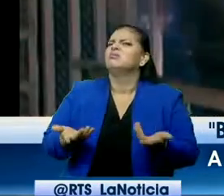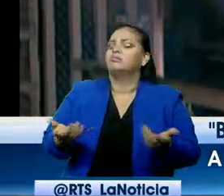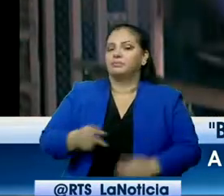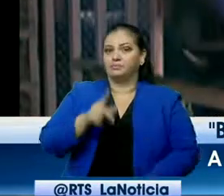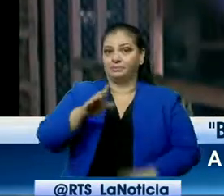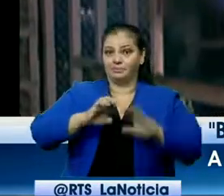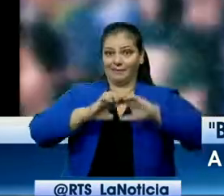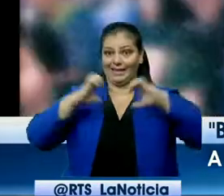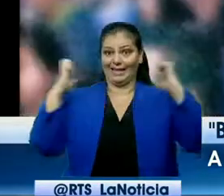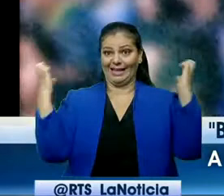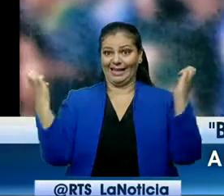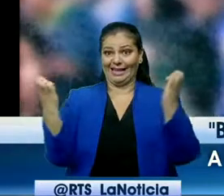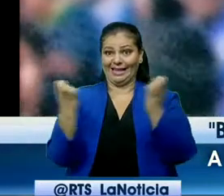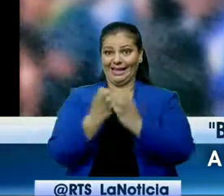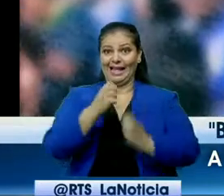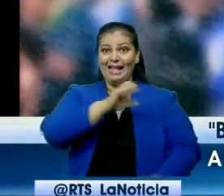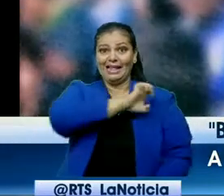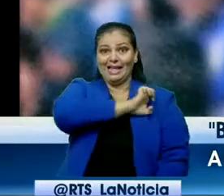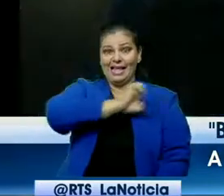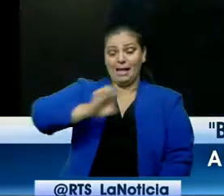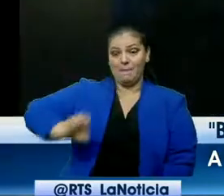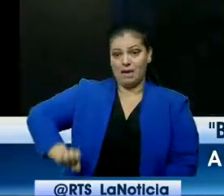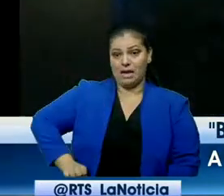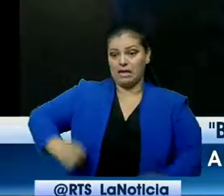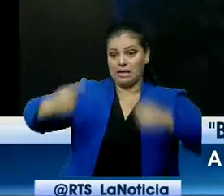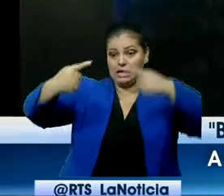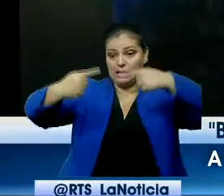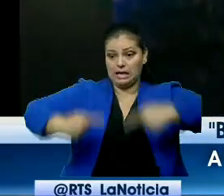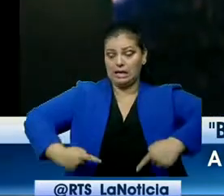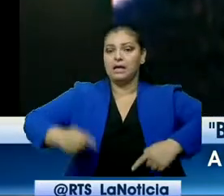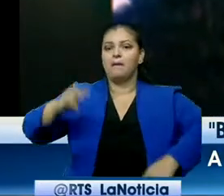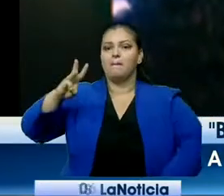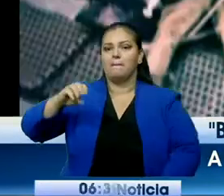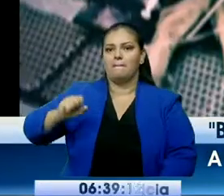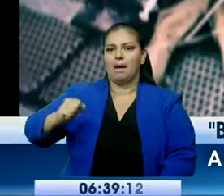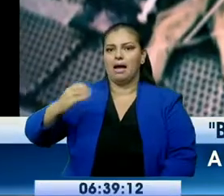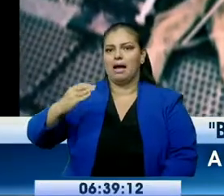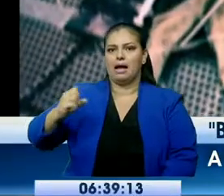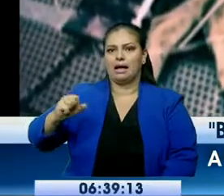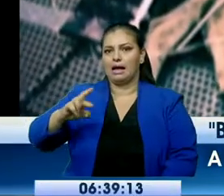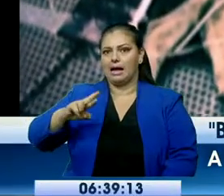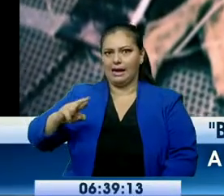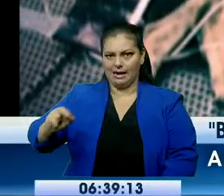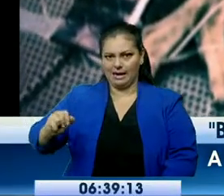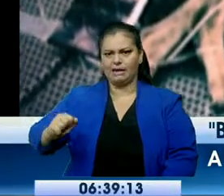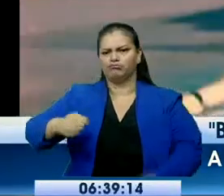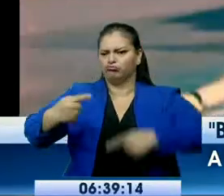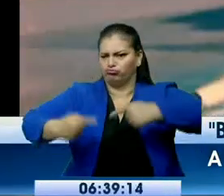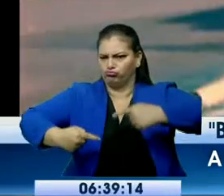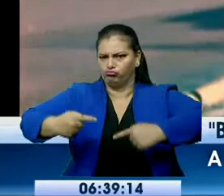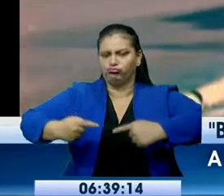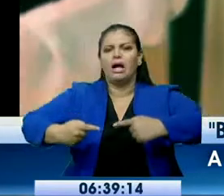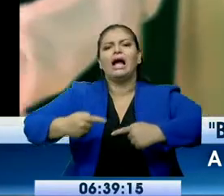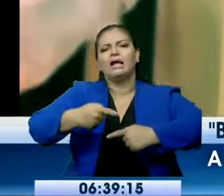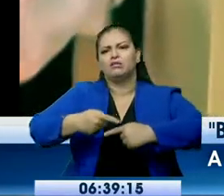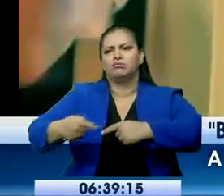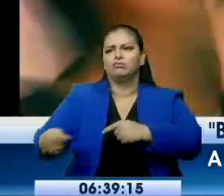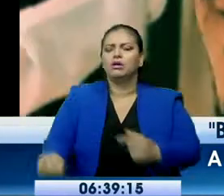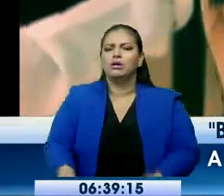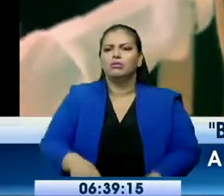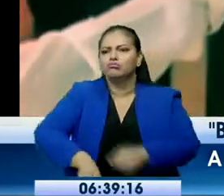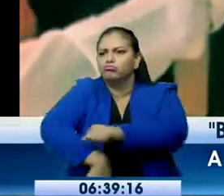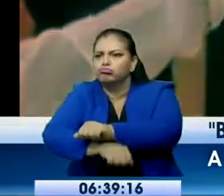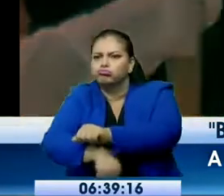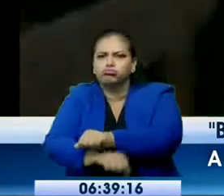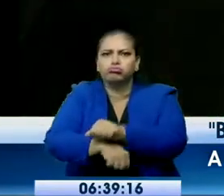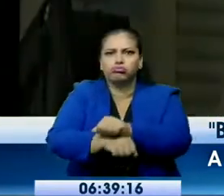fútbol que disputaba Emelec contra Macará, cuando presuntamente fue lanzada de la tribuna norte del estadio George Capwell. Pero tuvo